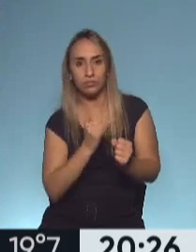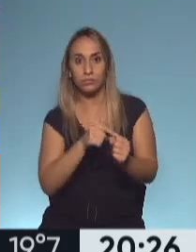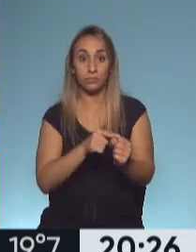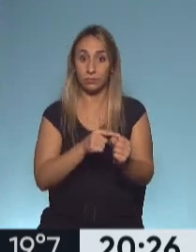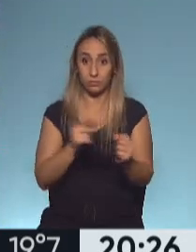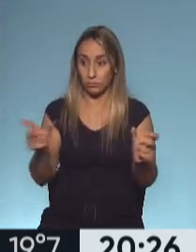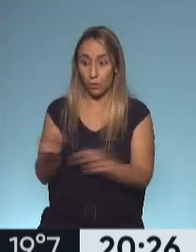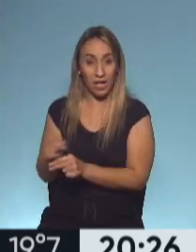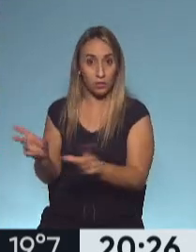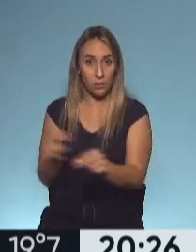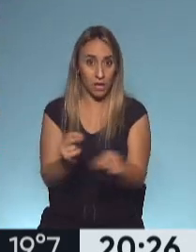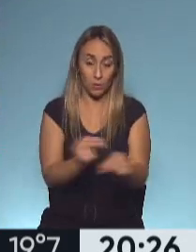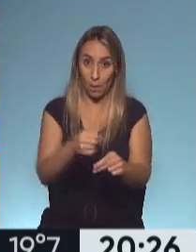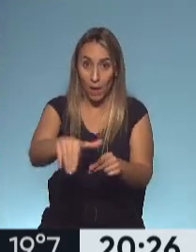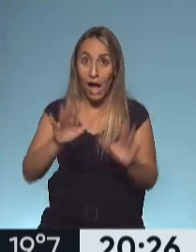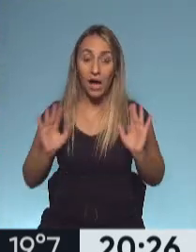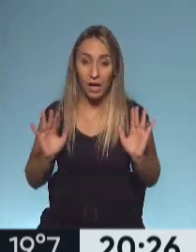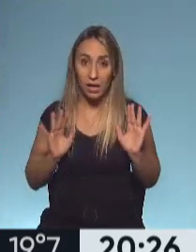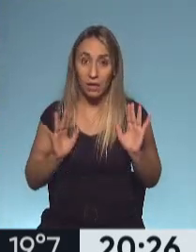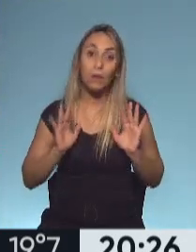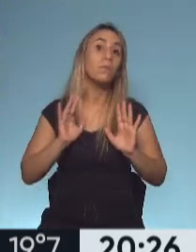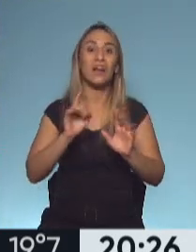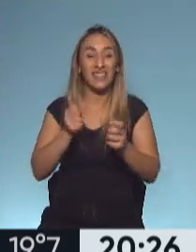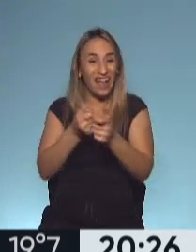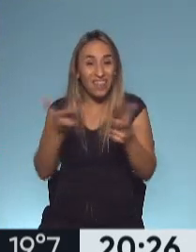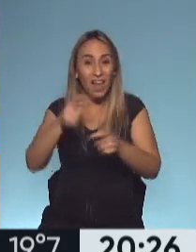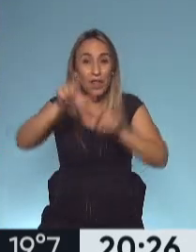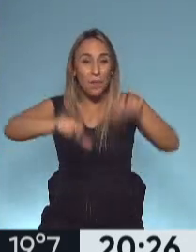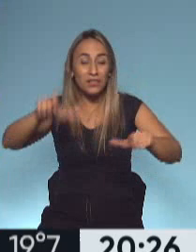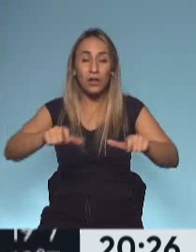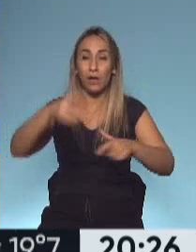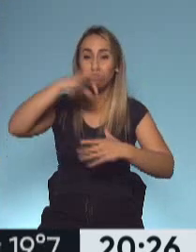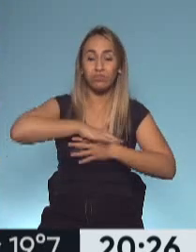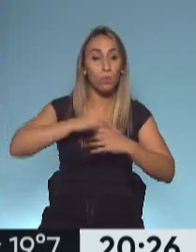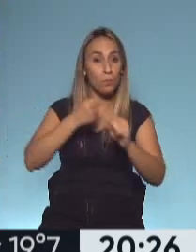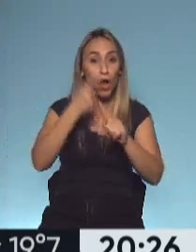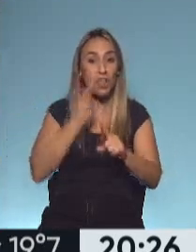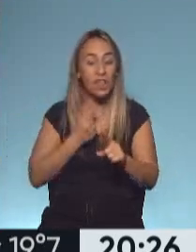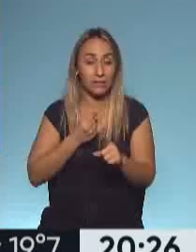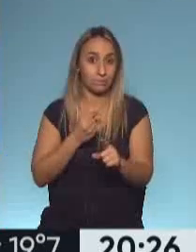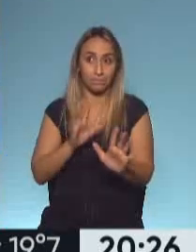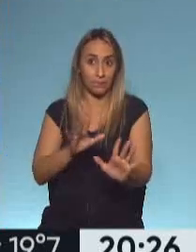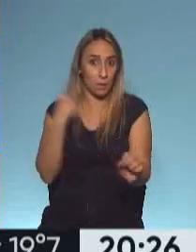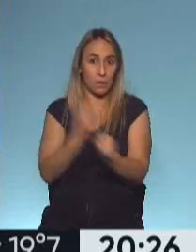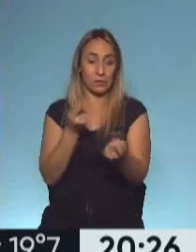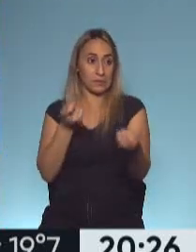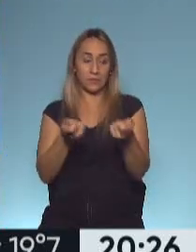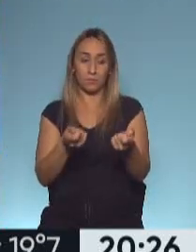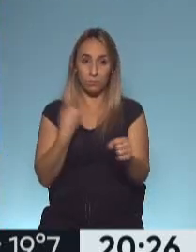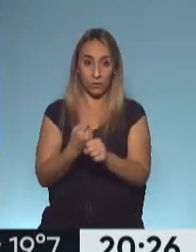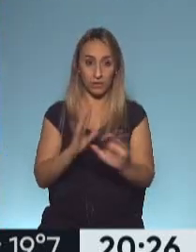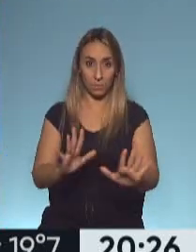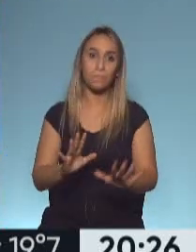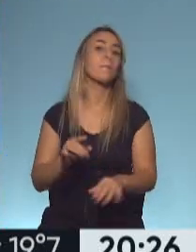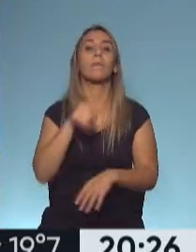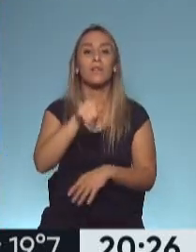este nivel de contagios es insostenible para el sistema de salud de la Argentina. La morbimortalidad de un